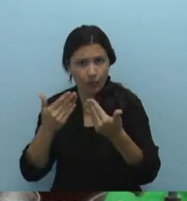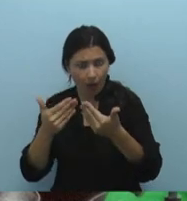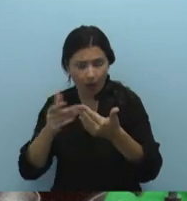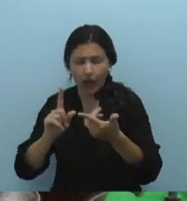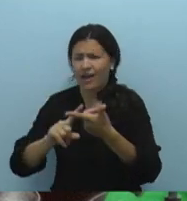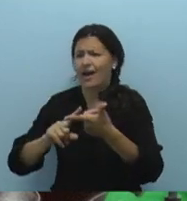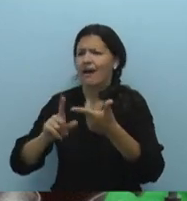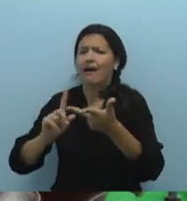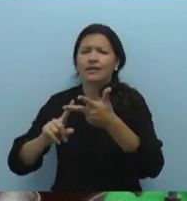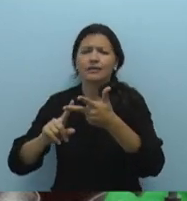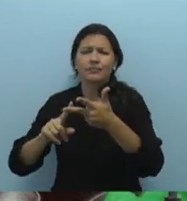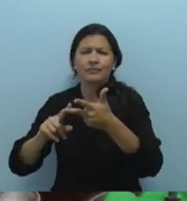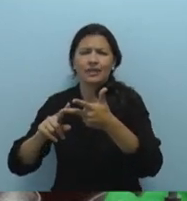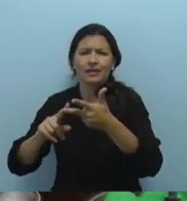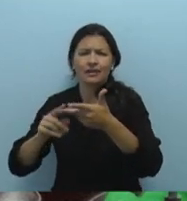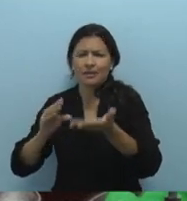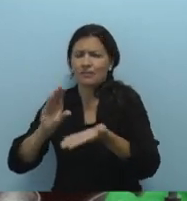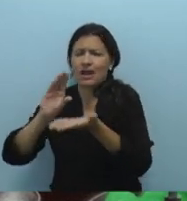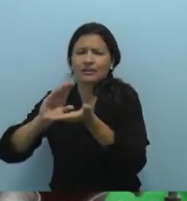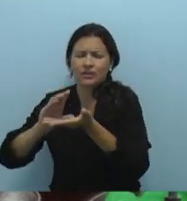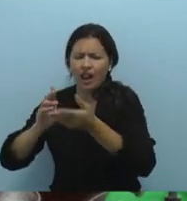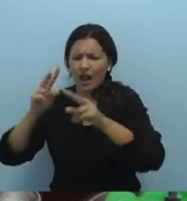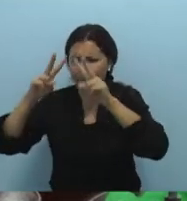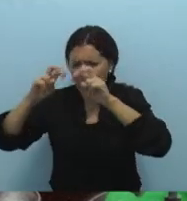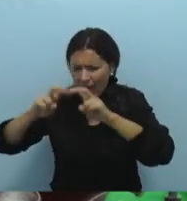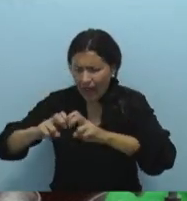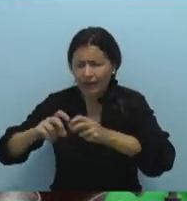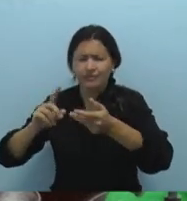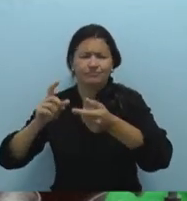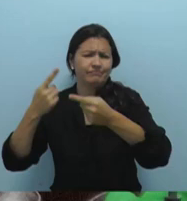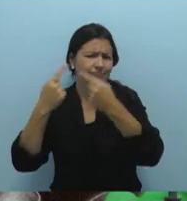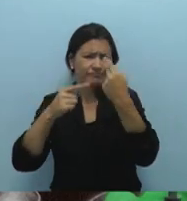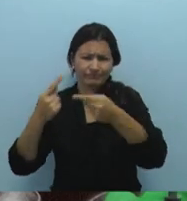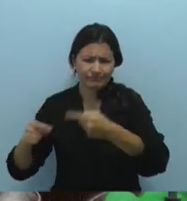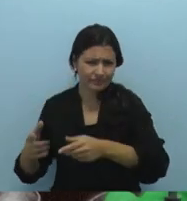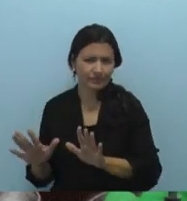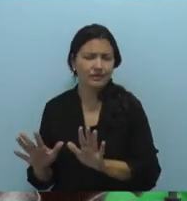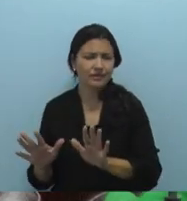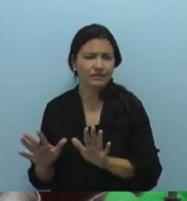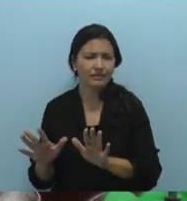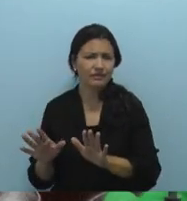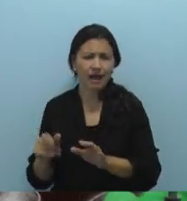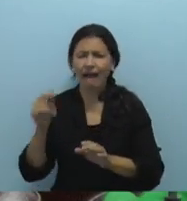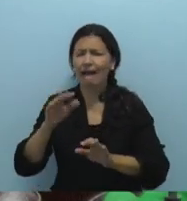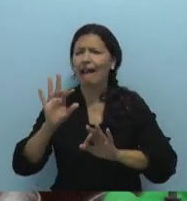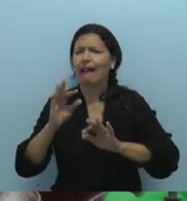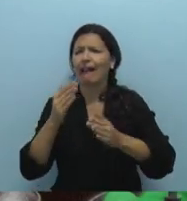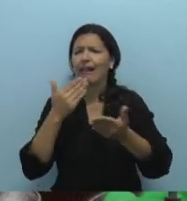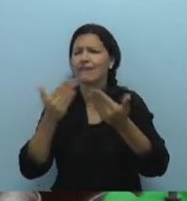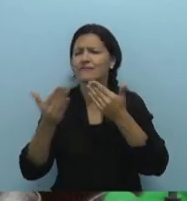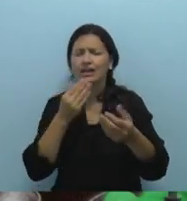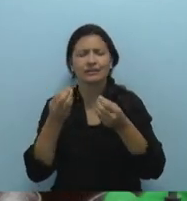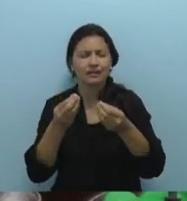inversión universitaria, en definitiva lo que está en discusión es un modelo de